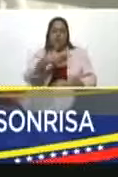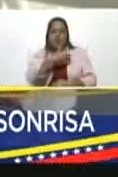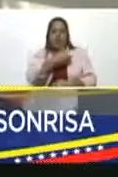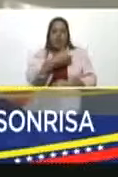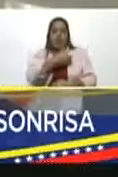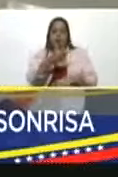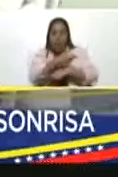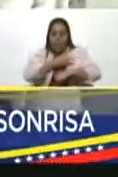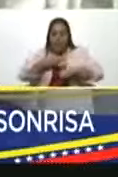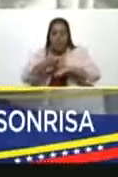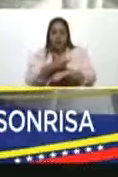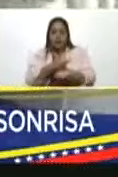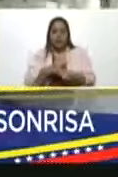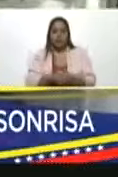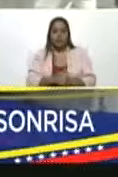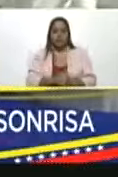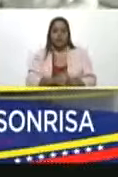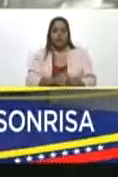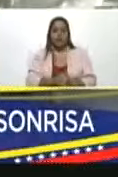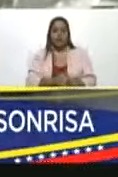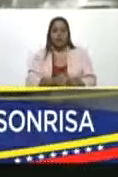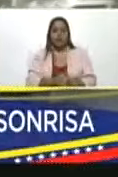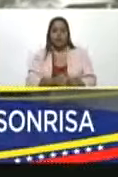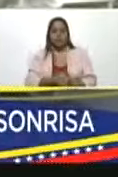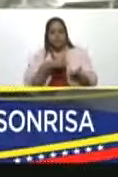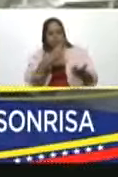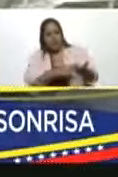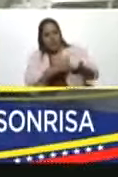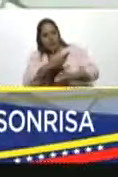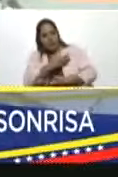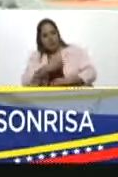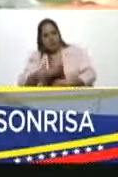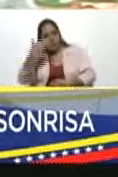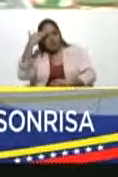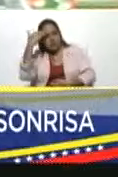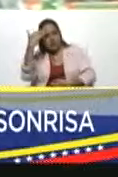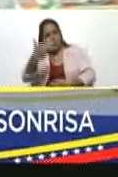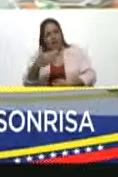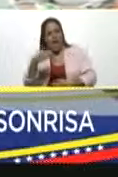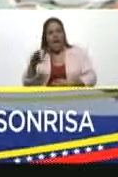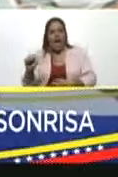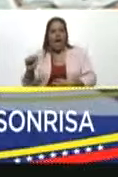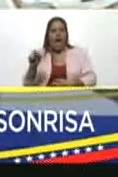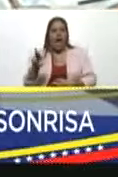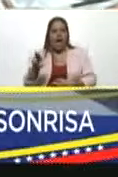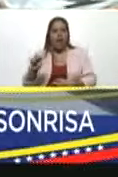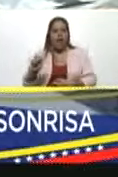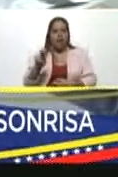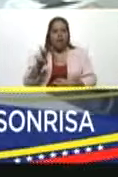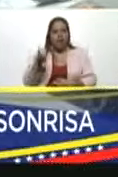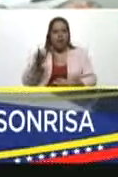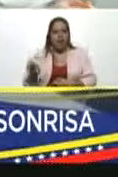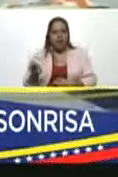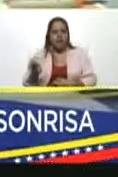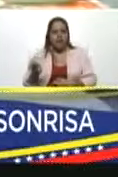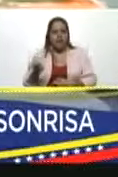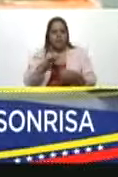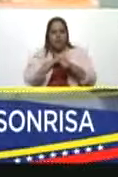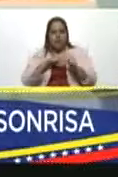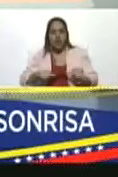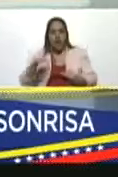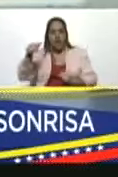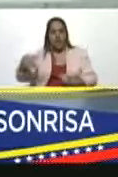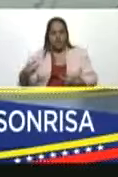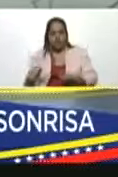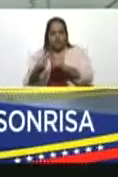nuestro gobernador. Bueno, hermano presidente, saludo desde Araure, Portuguesa. Aquí estamos